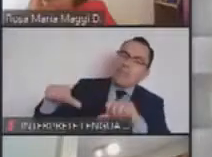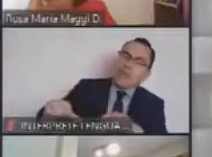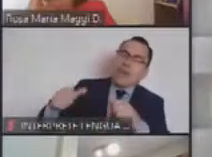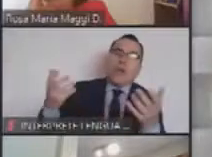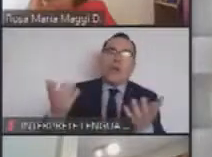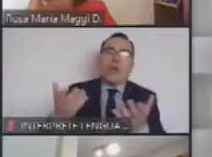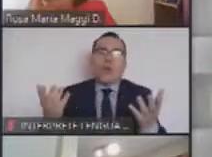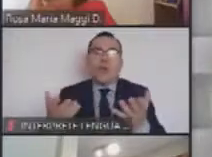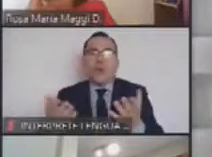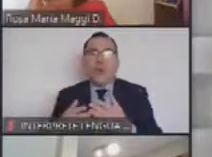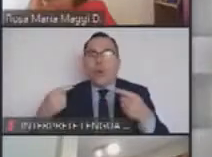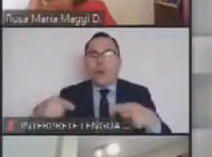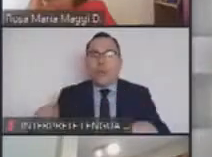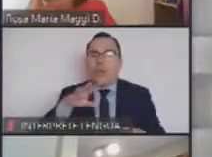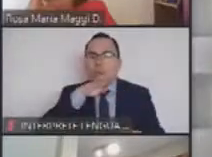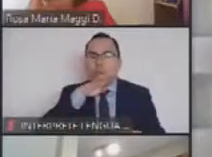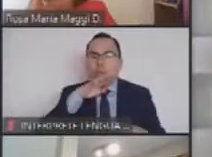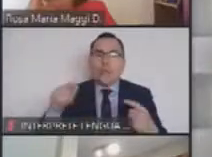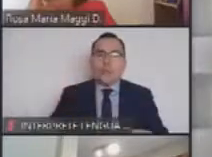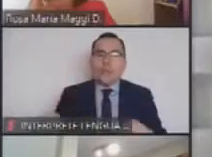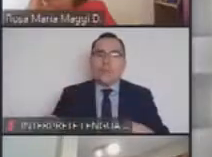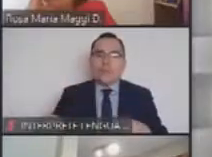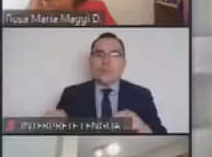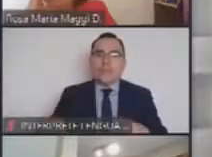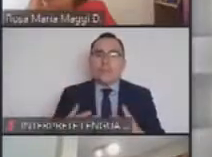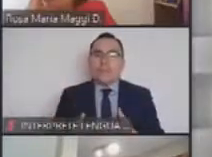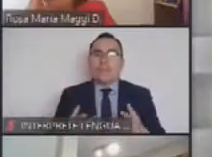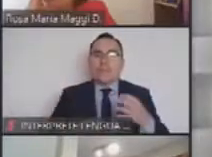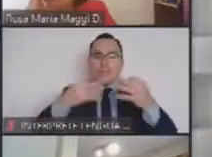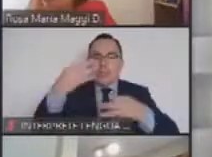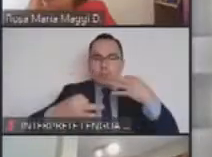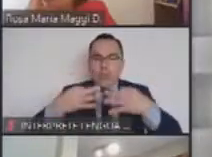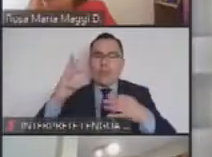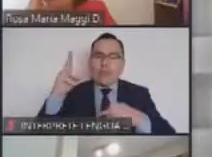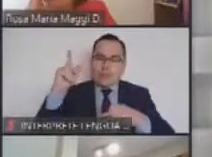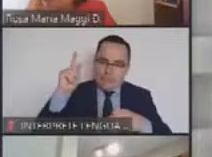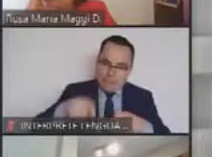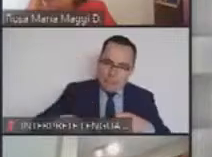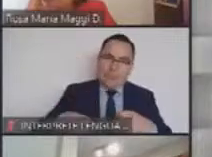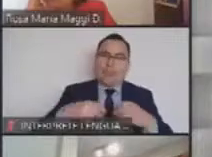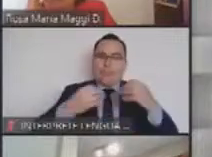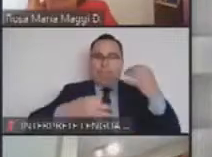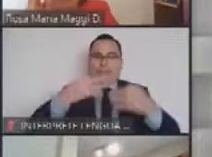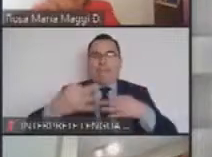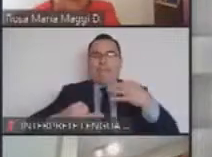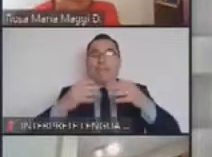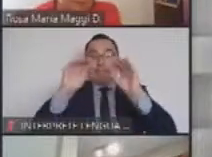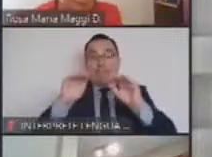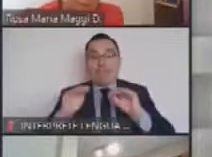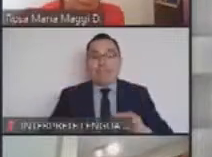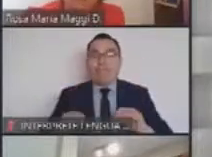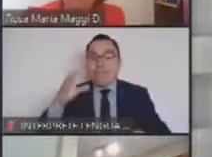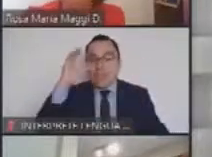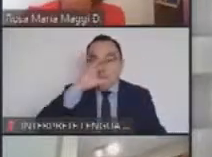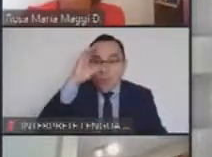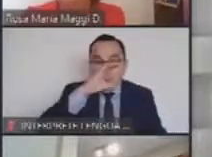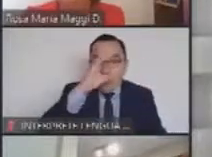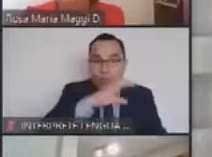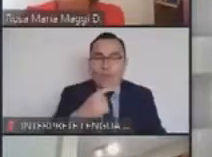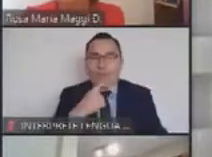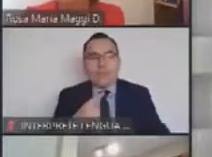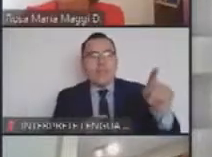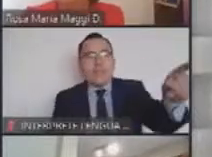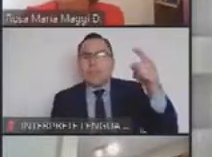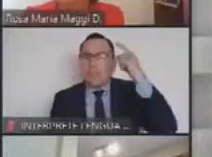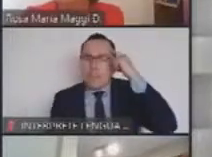con los usuarios en relación con los tribunales de justicia. También se busca conocer la percepción